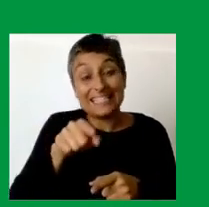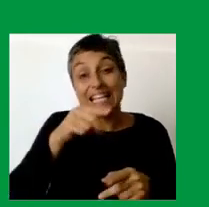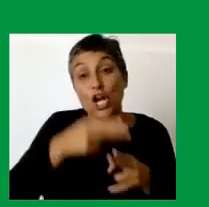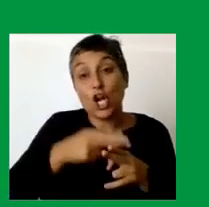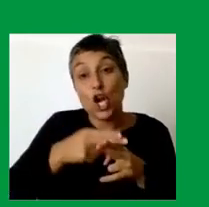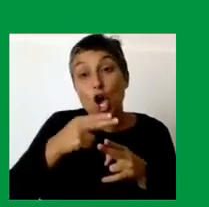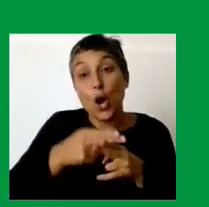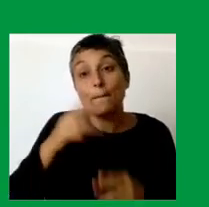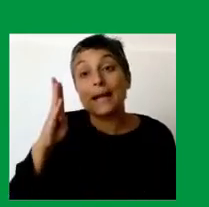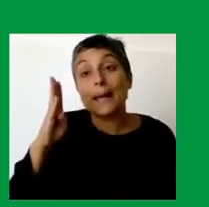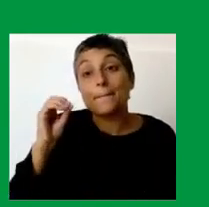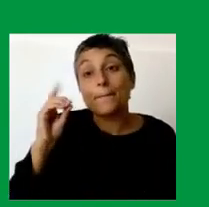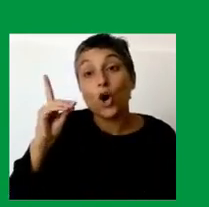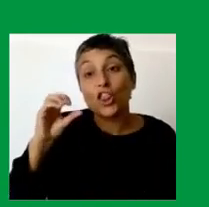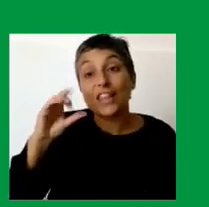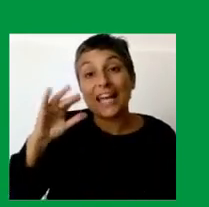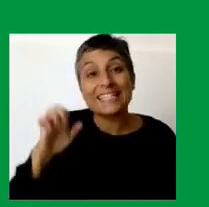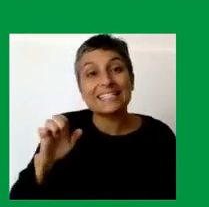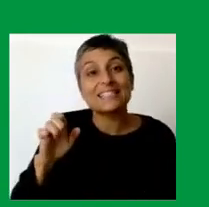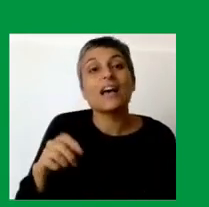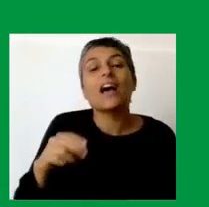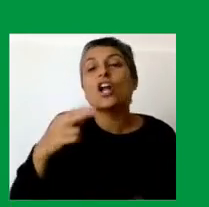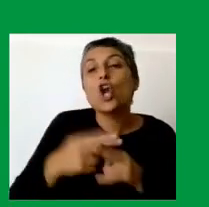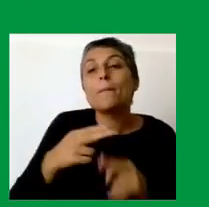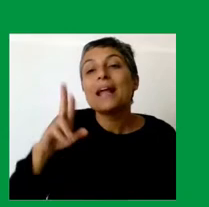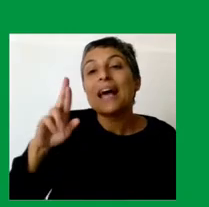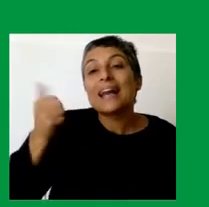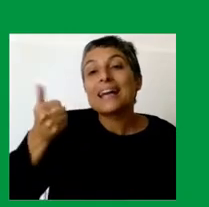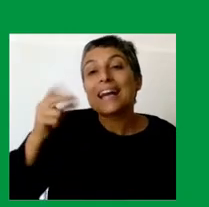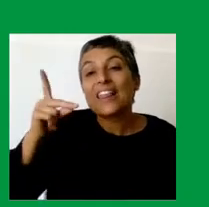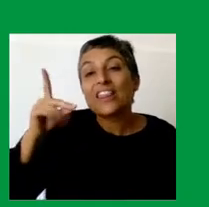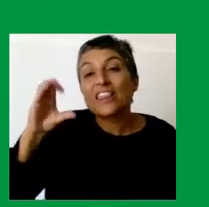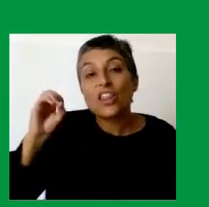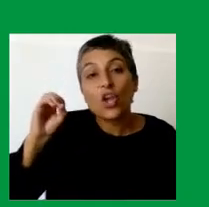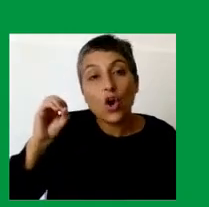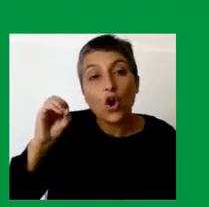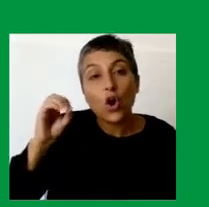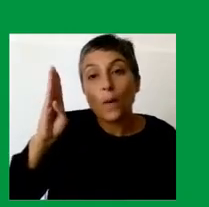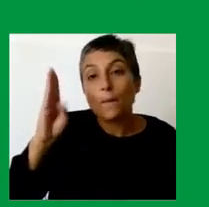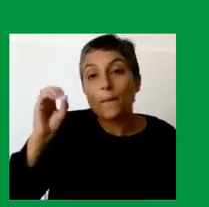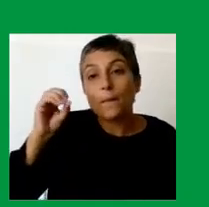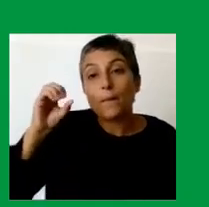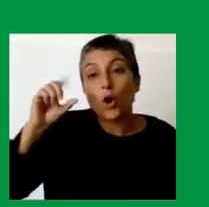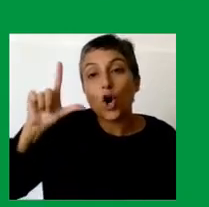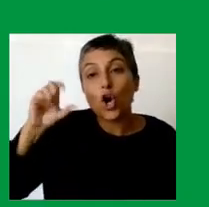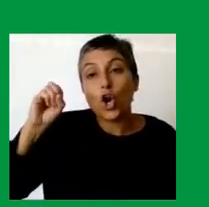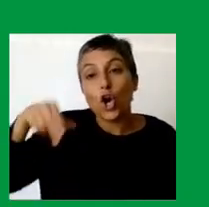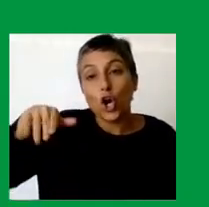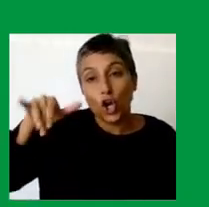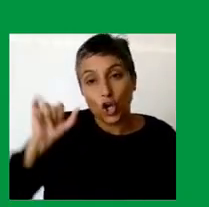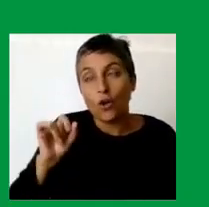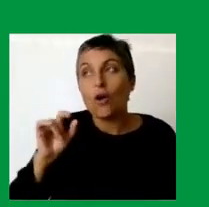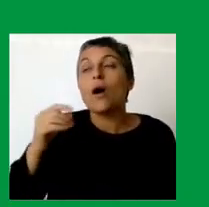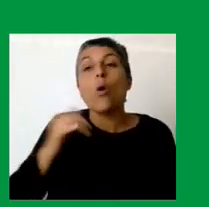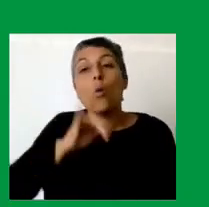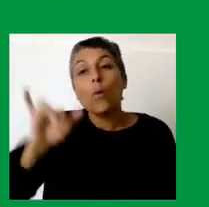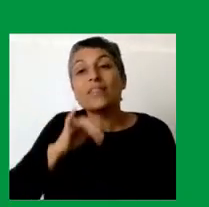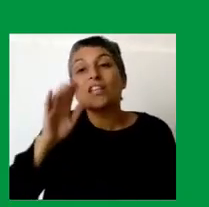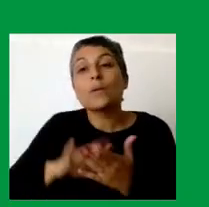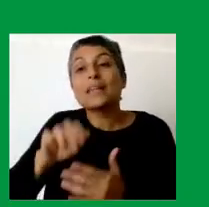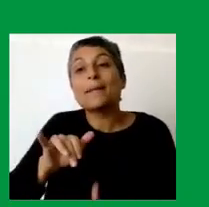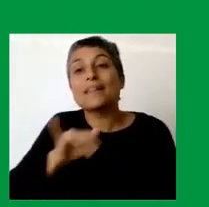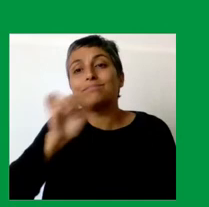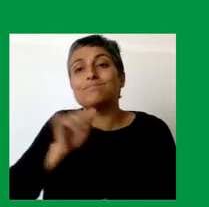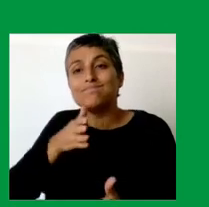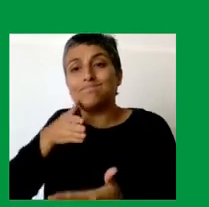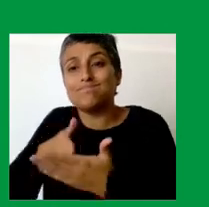podcast radioactivo de Marie Curie, y en cada capítulo Marie Curie habla de estos obstáculos que tuvo que atravesar y de otras científicas a